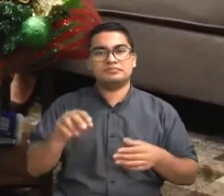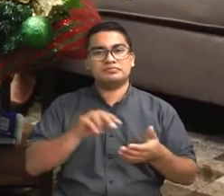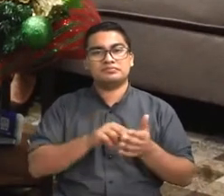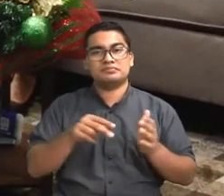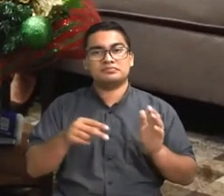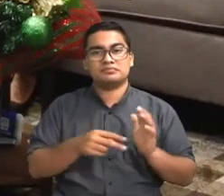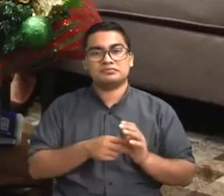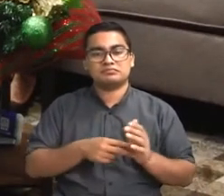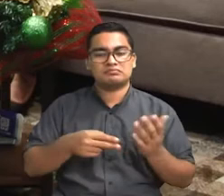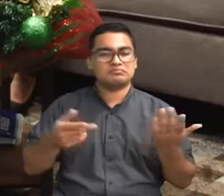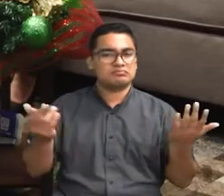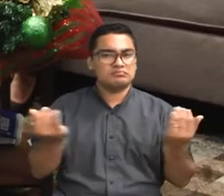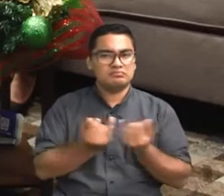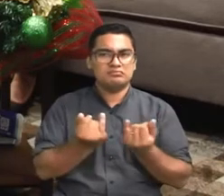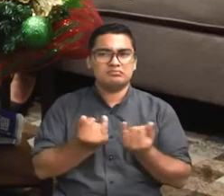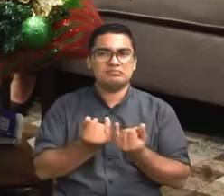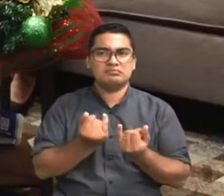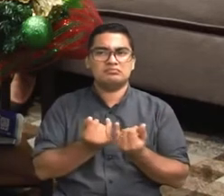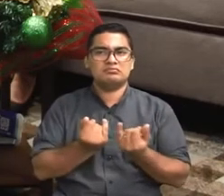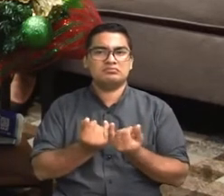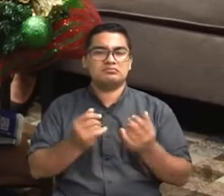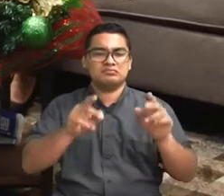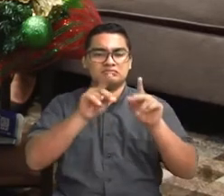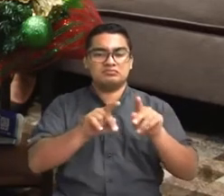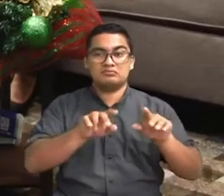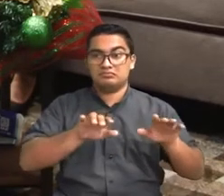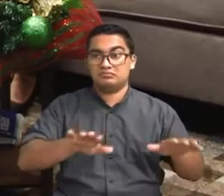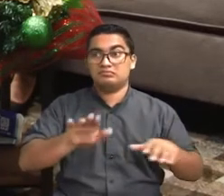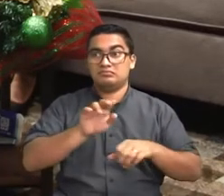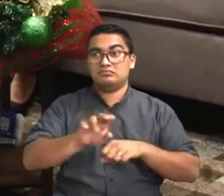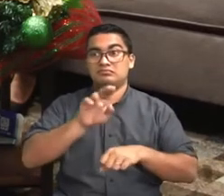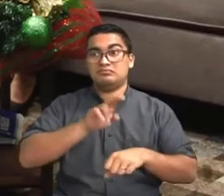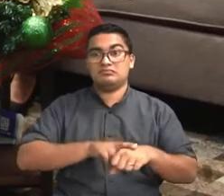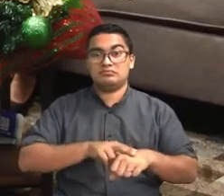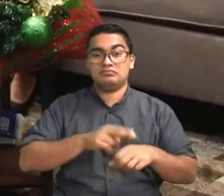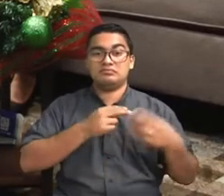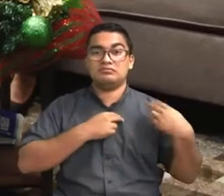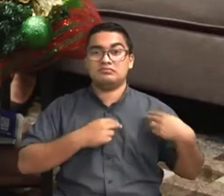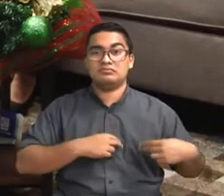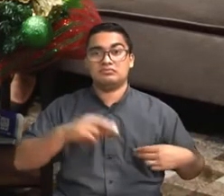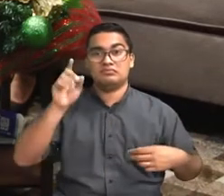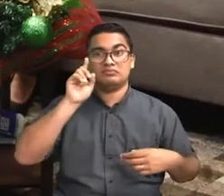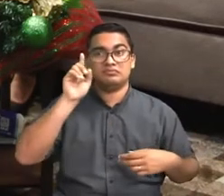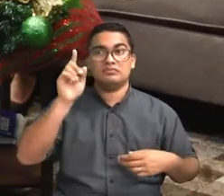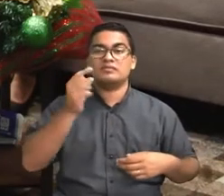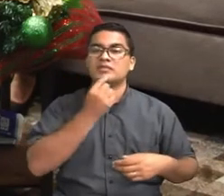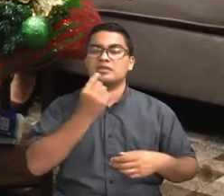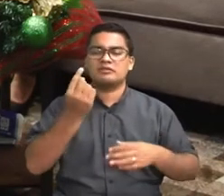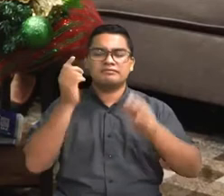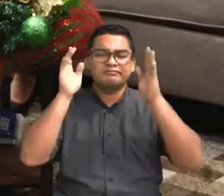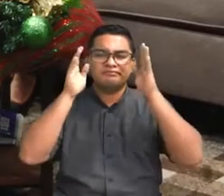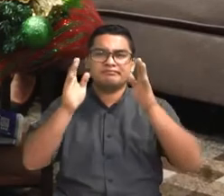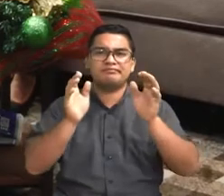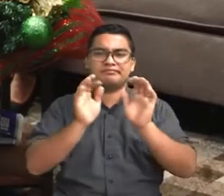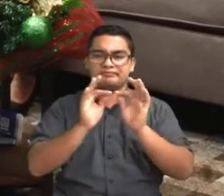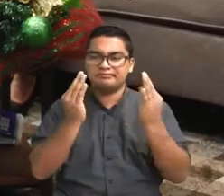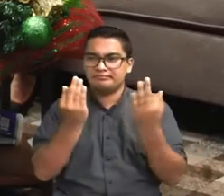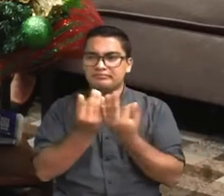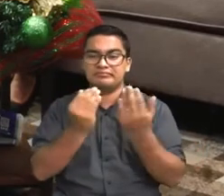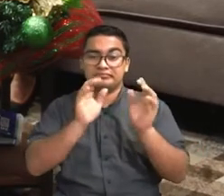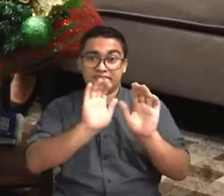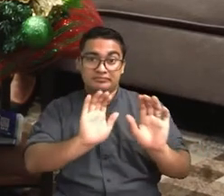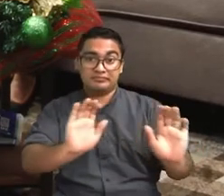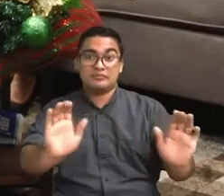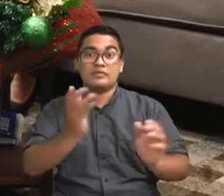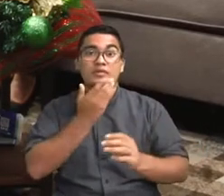está interrelacionado del Plan Nacional de Desarrollo Humano, que el centro es la familia, que el centro es la niña, que el centro es el niño,